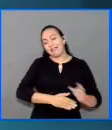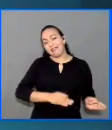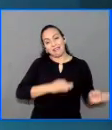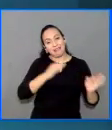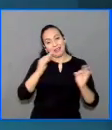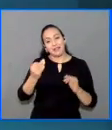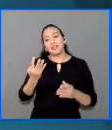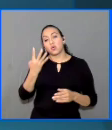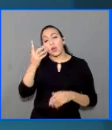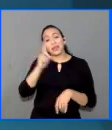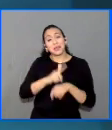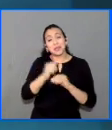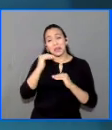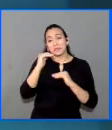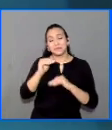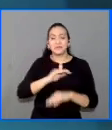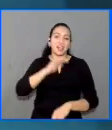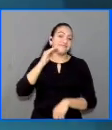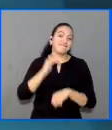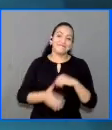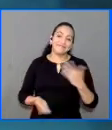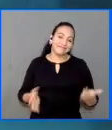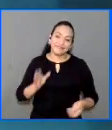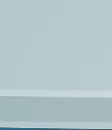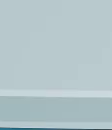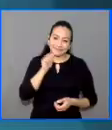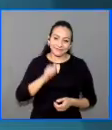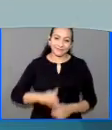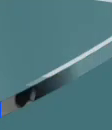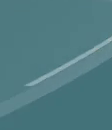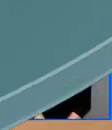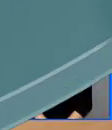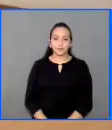prevé precisamente la ley.